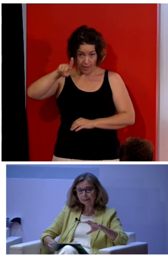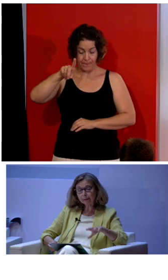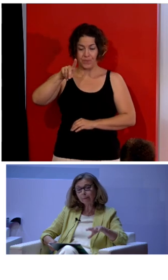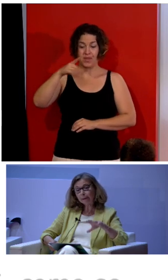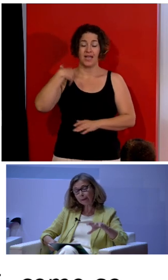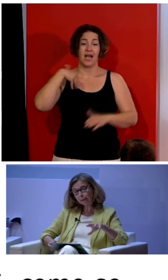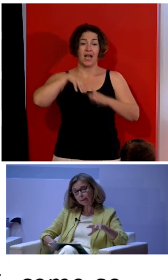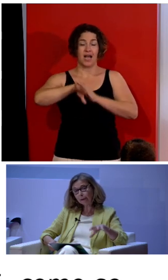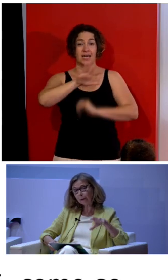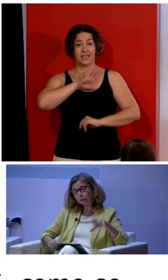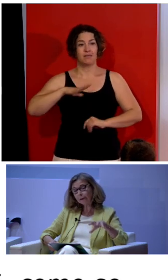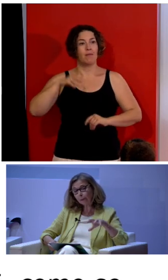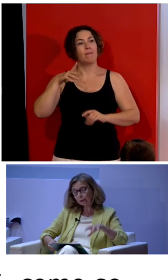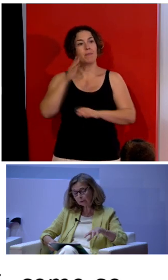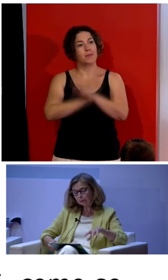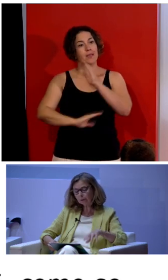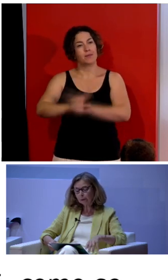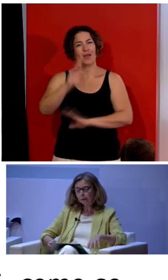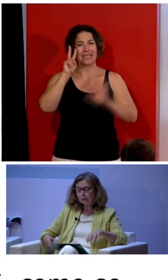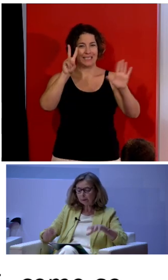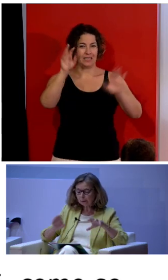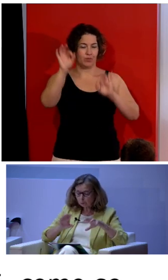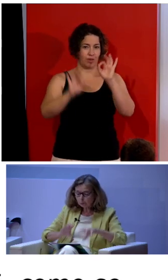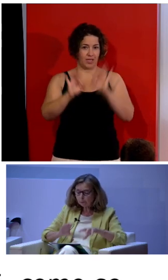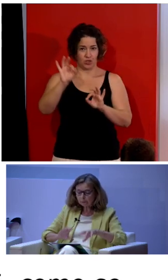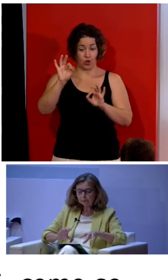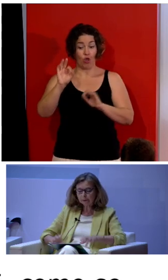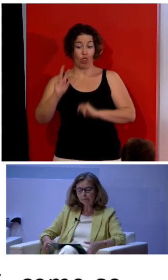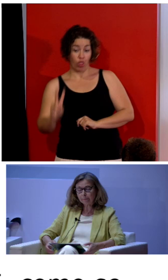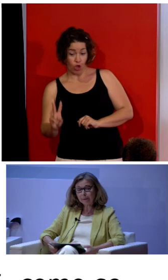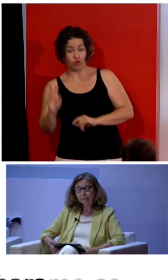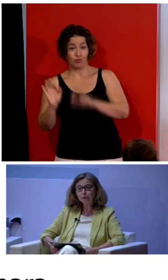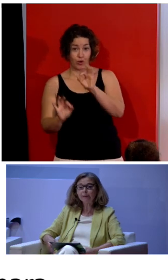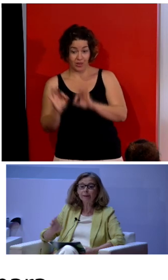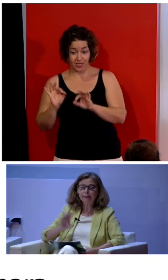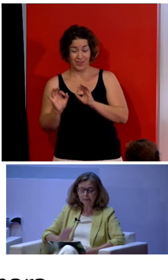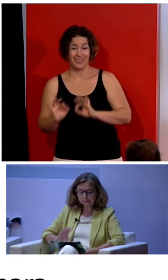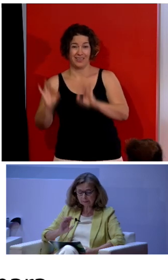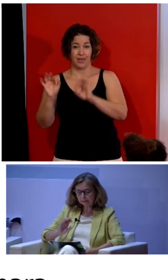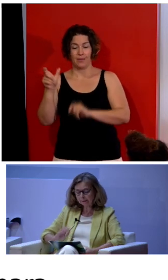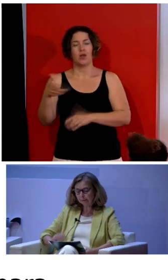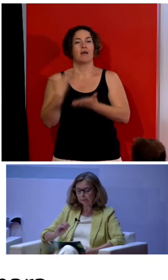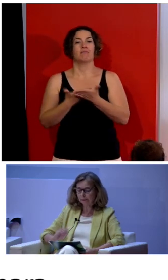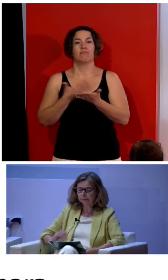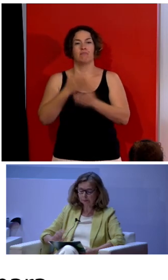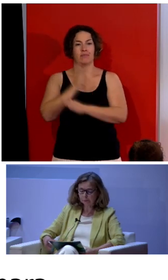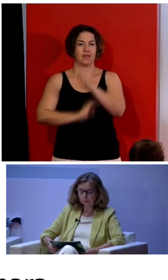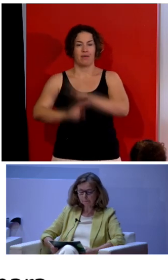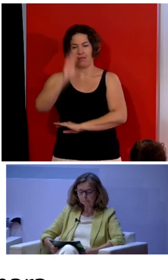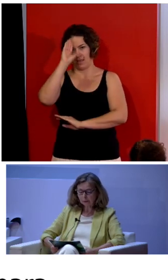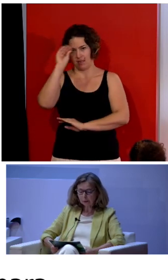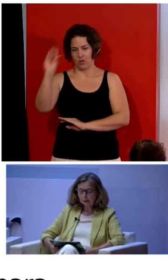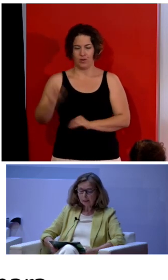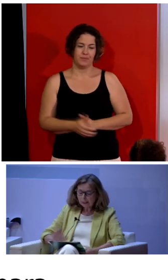la reserva para discapacitados era un 7% y un 2% era para personas que acreditasen la discapacidad